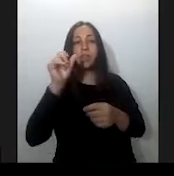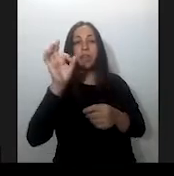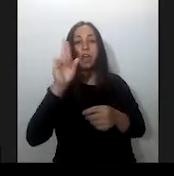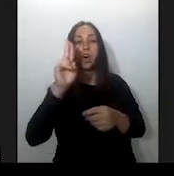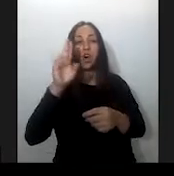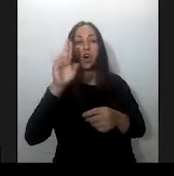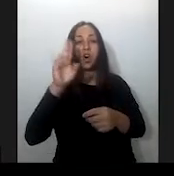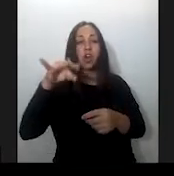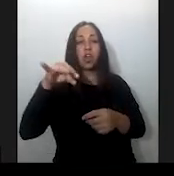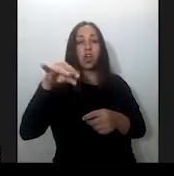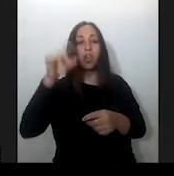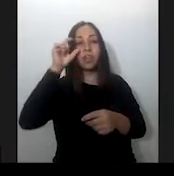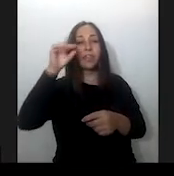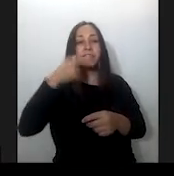órdenes.